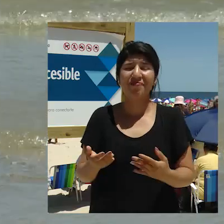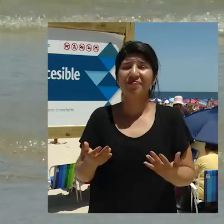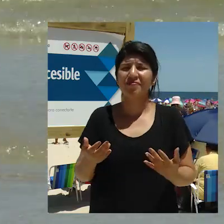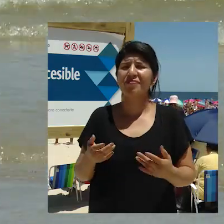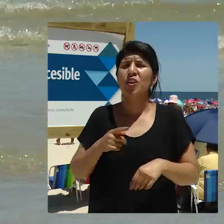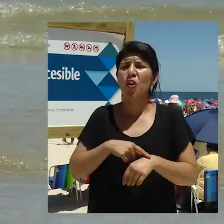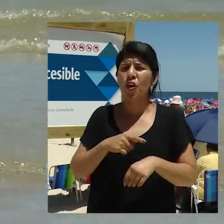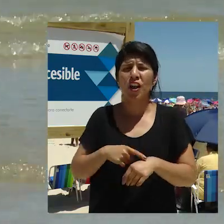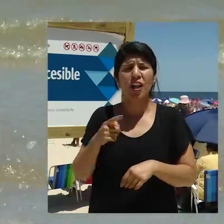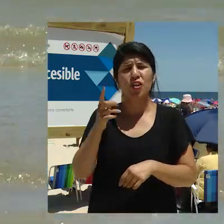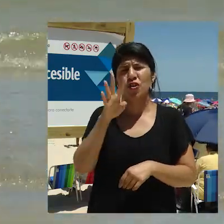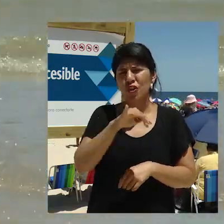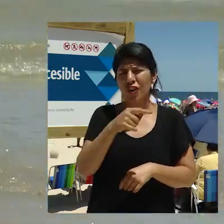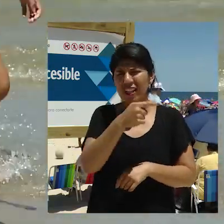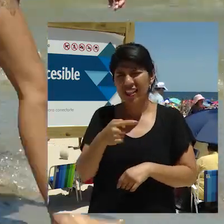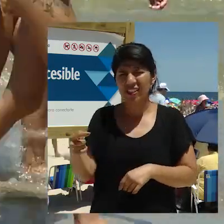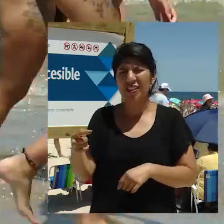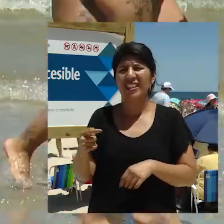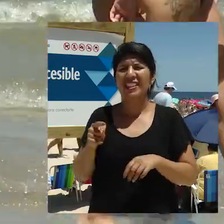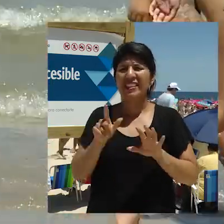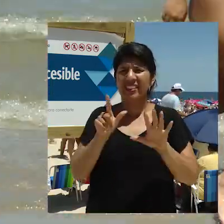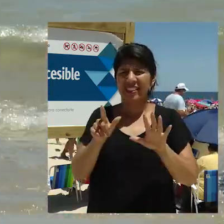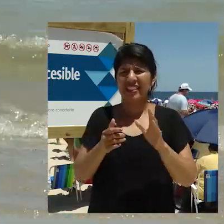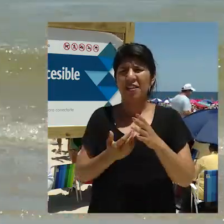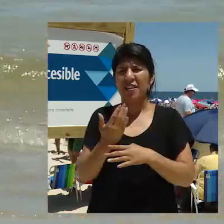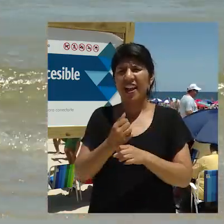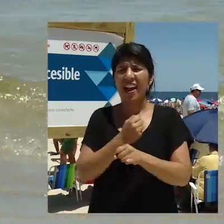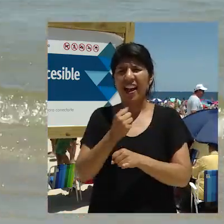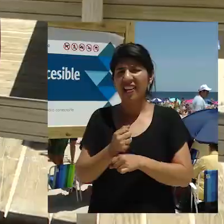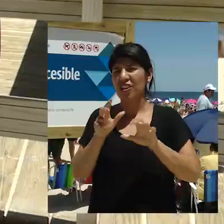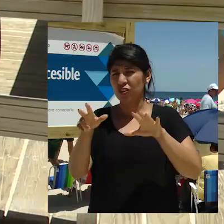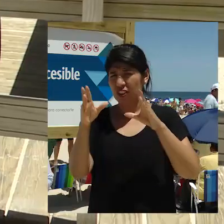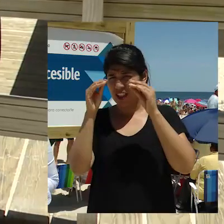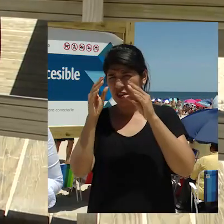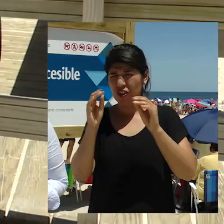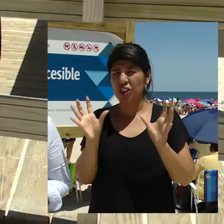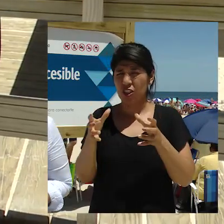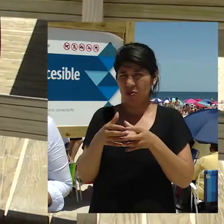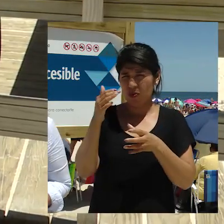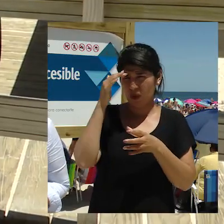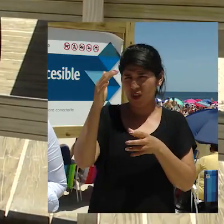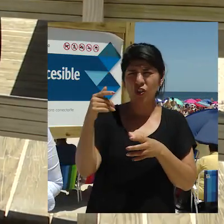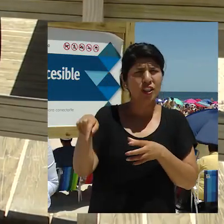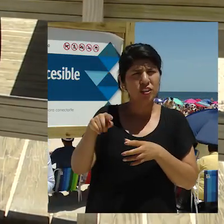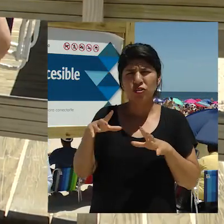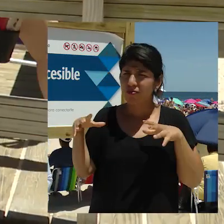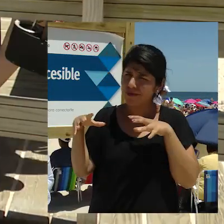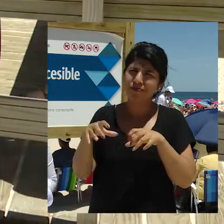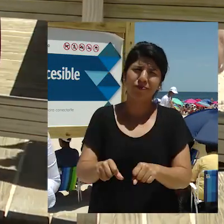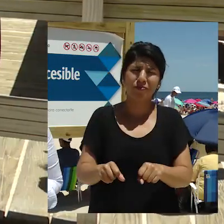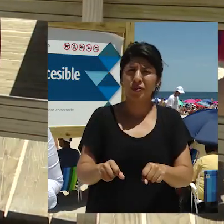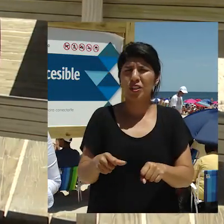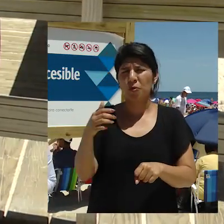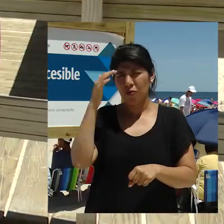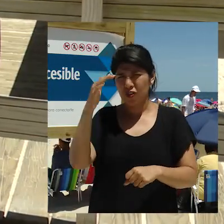todos los días de la semana, de 7 de la mañana a 20 horas, con el equipo multidisciplinario, con el compromiso de los docentes de